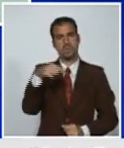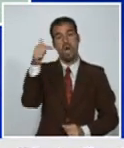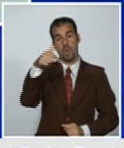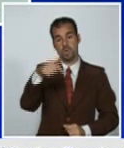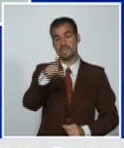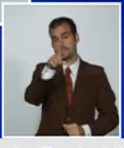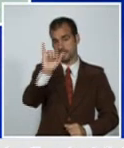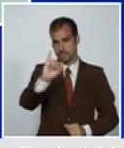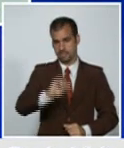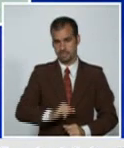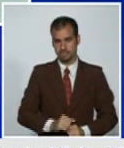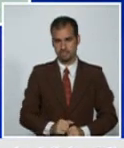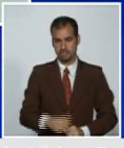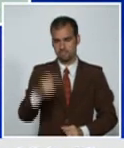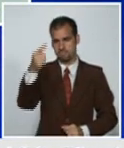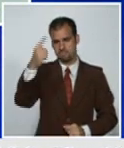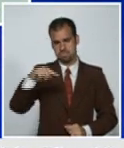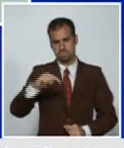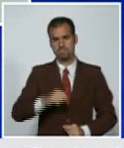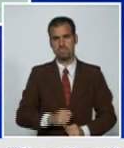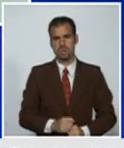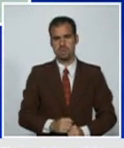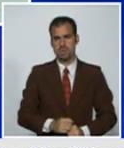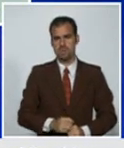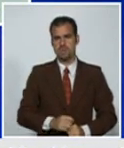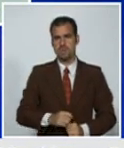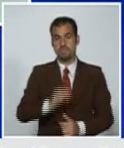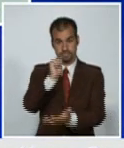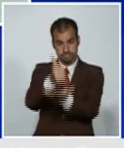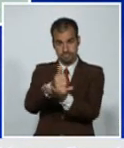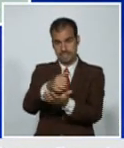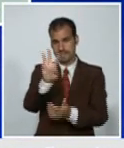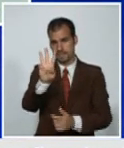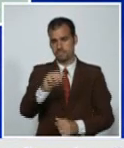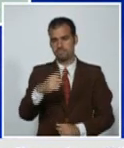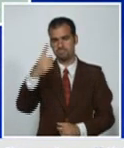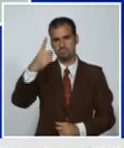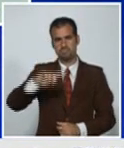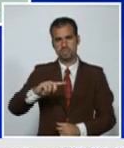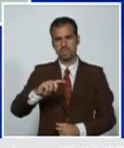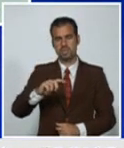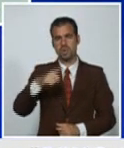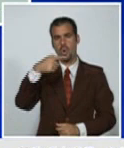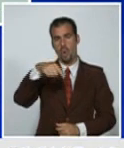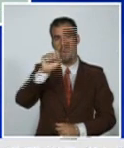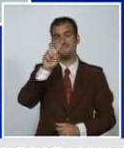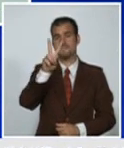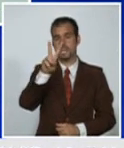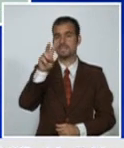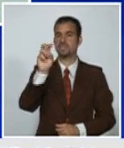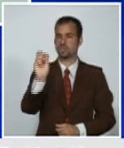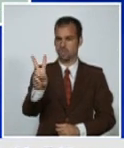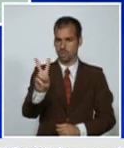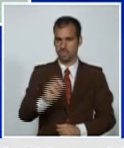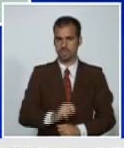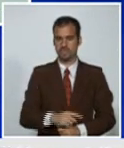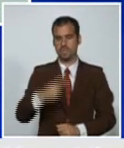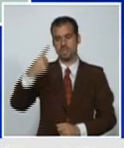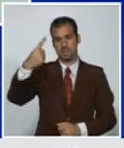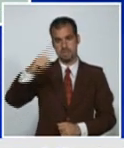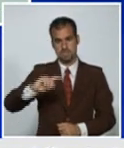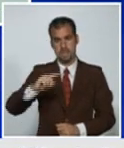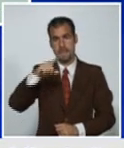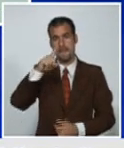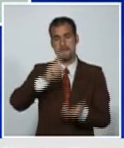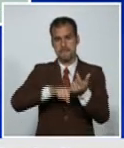Grande, 3 en el municipio Matanzas, 2 en Jovellanos y en Pedro Betancur,